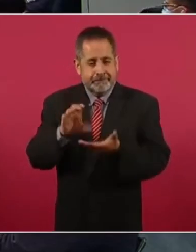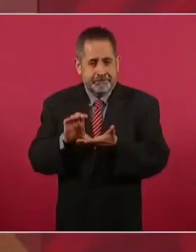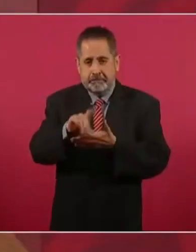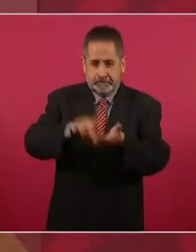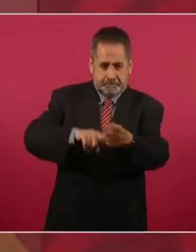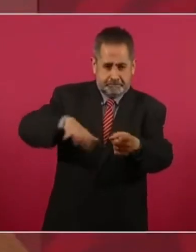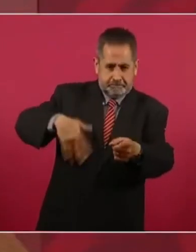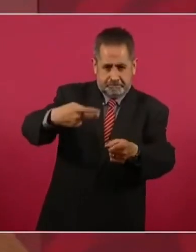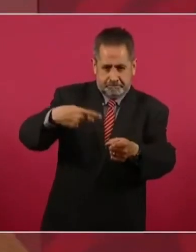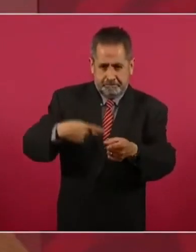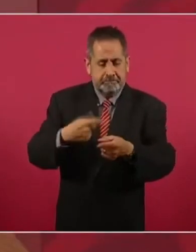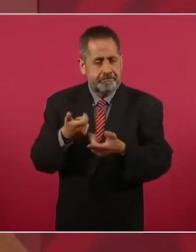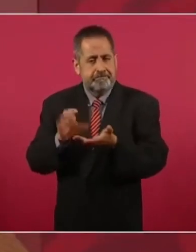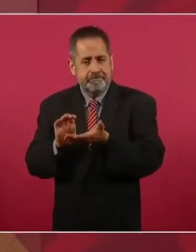preguntas,